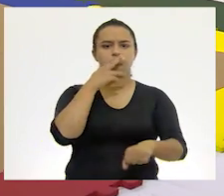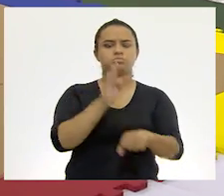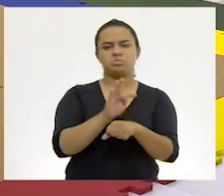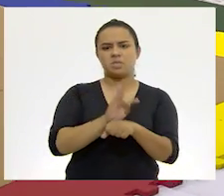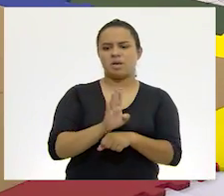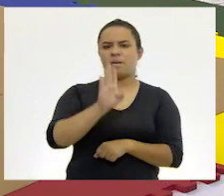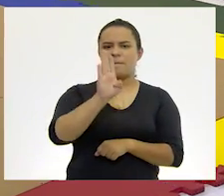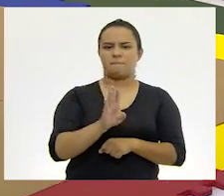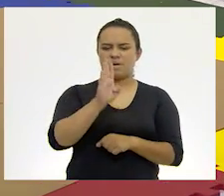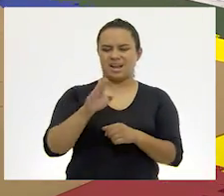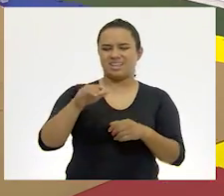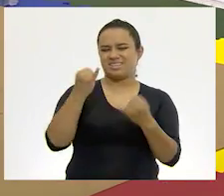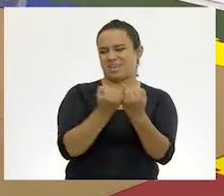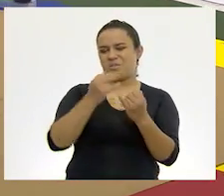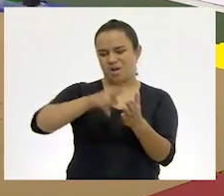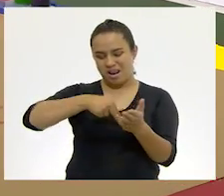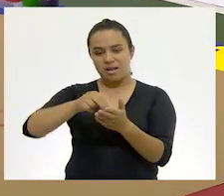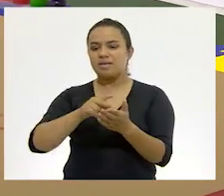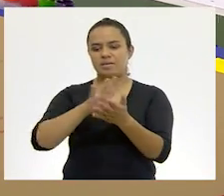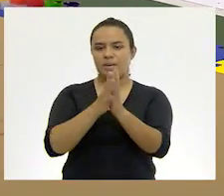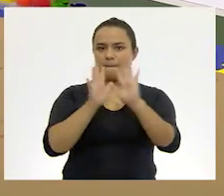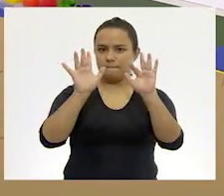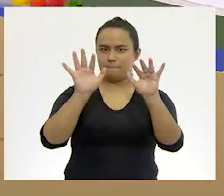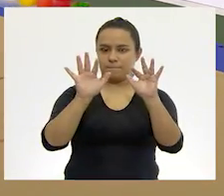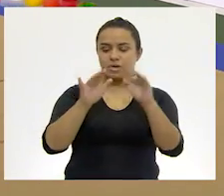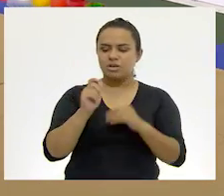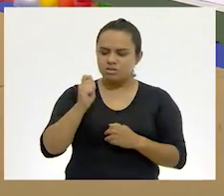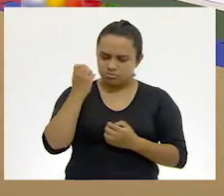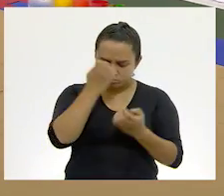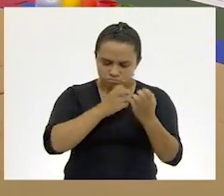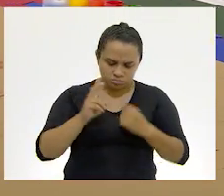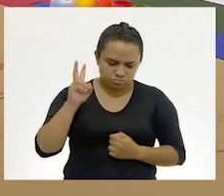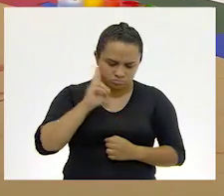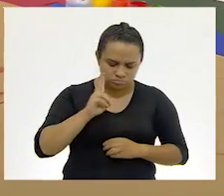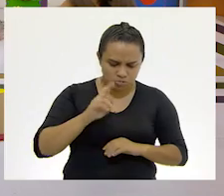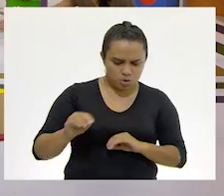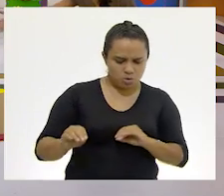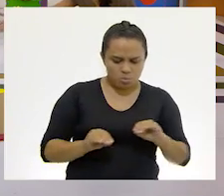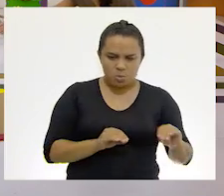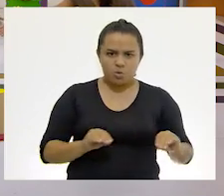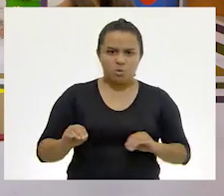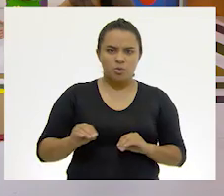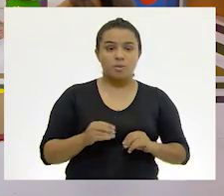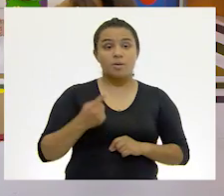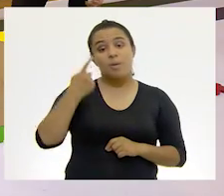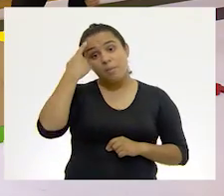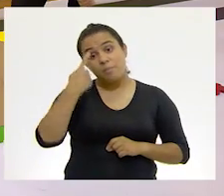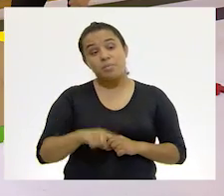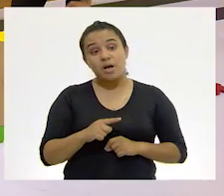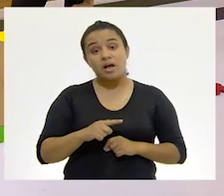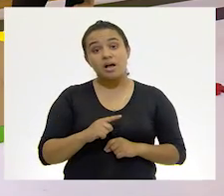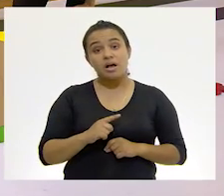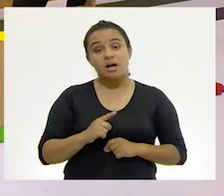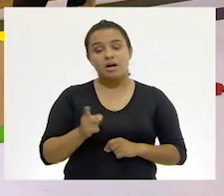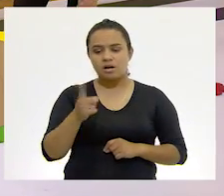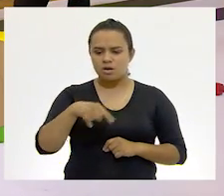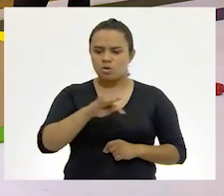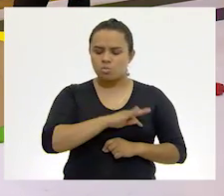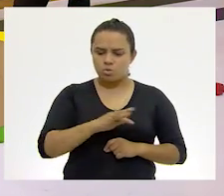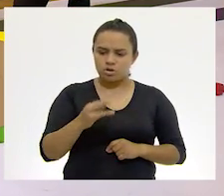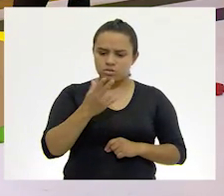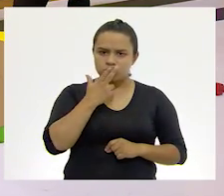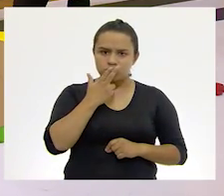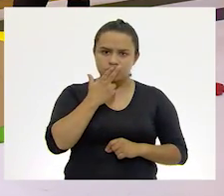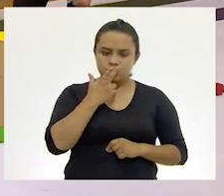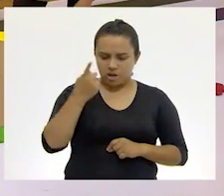si fueran unas brochas y explorar movimientos para ver qué maneras puedes usar para